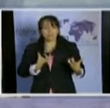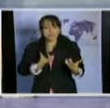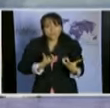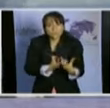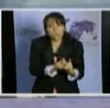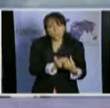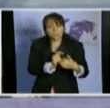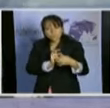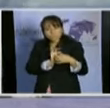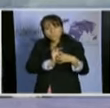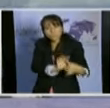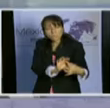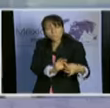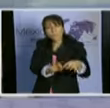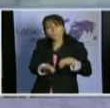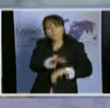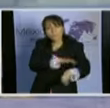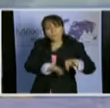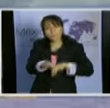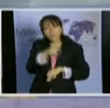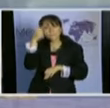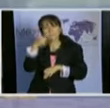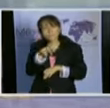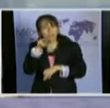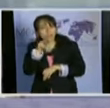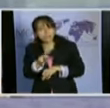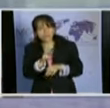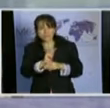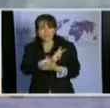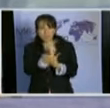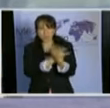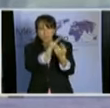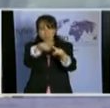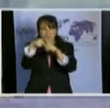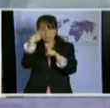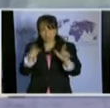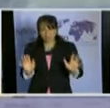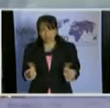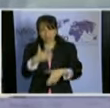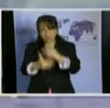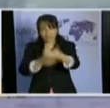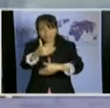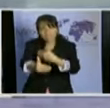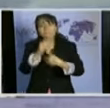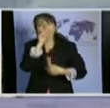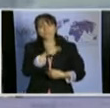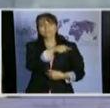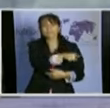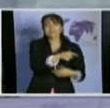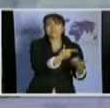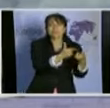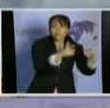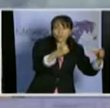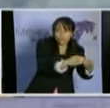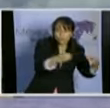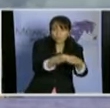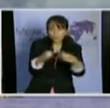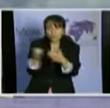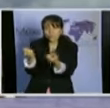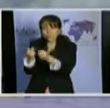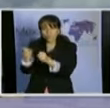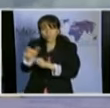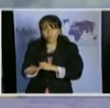el desempeño de los programas de desarrollo y lo que ha presentado la sociedad civil a través de una muy buena